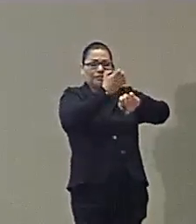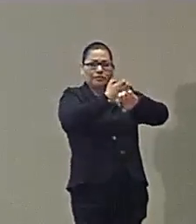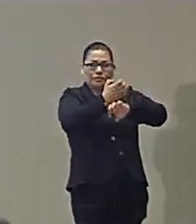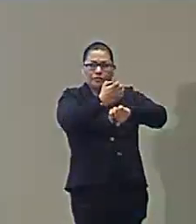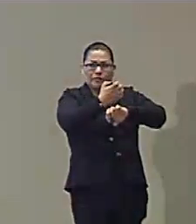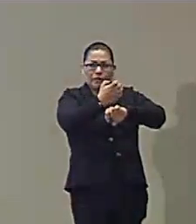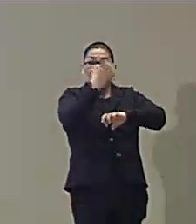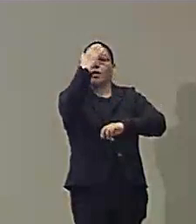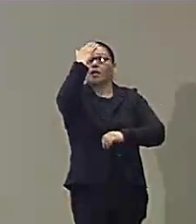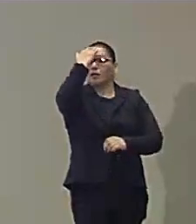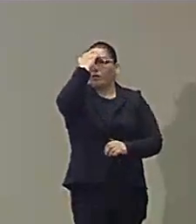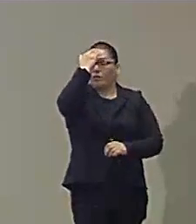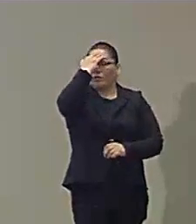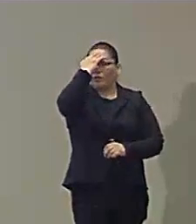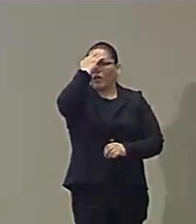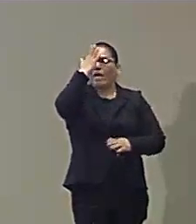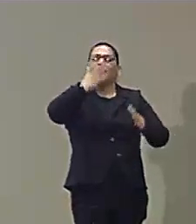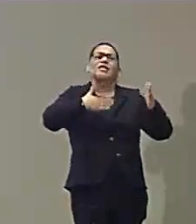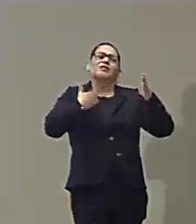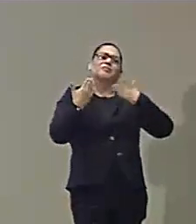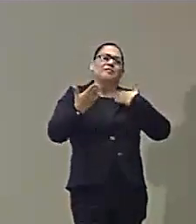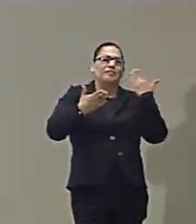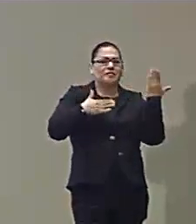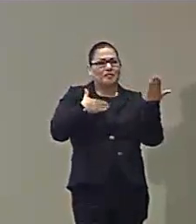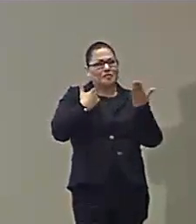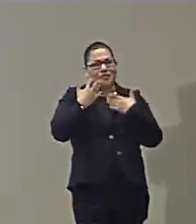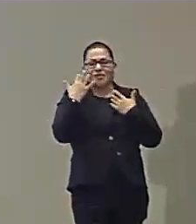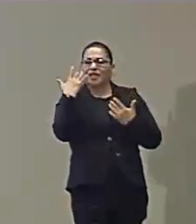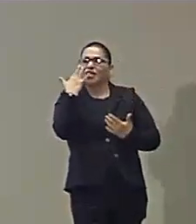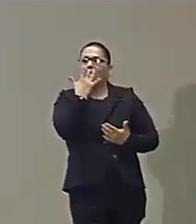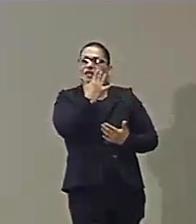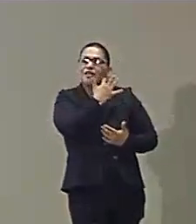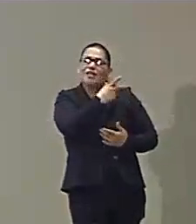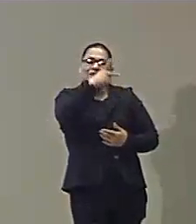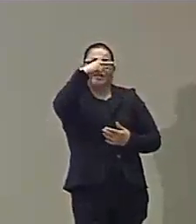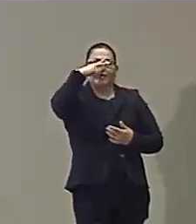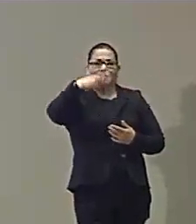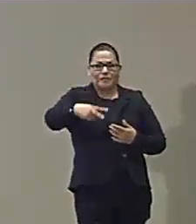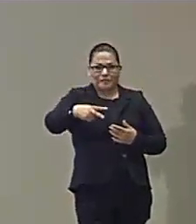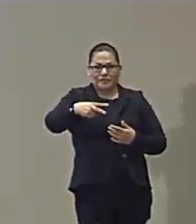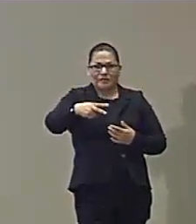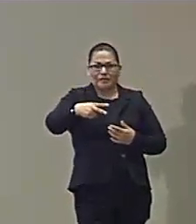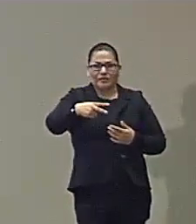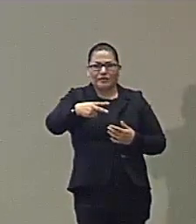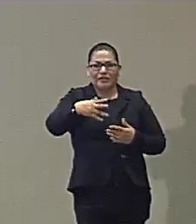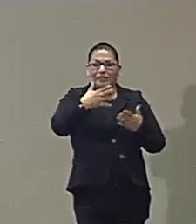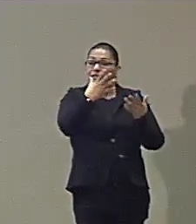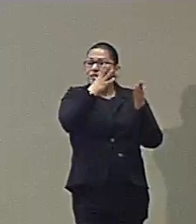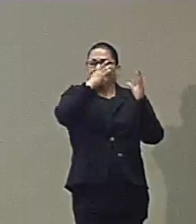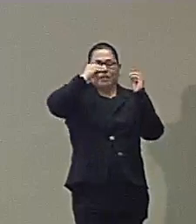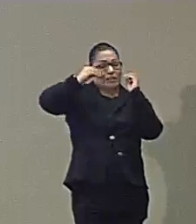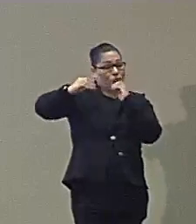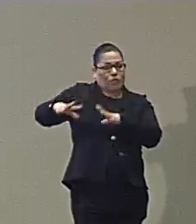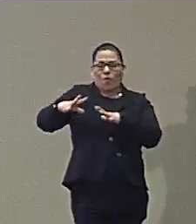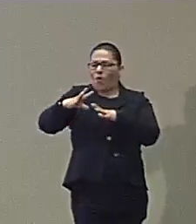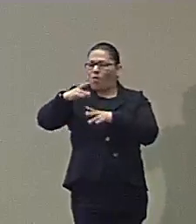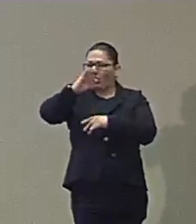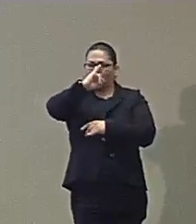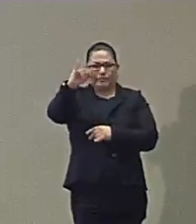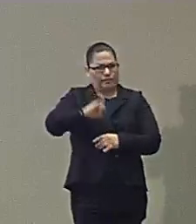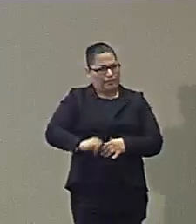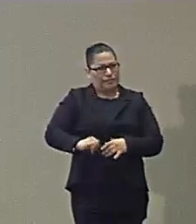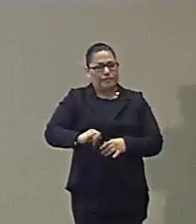conocer disfrutar saborear a méjico es no olvidarlo jamás